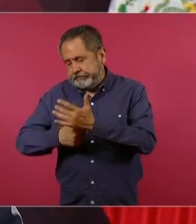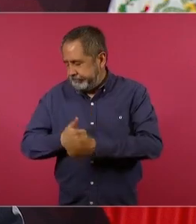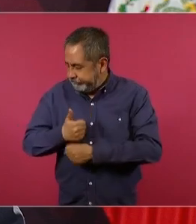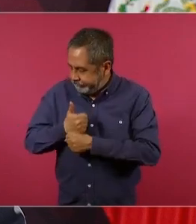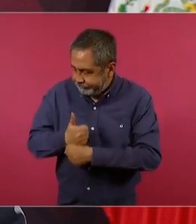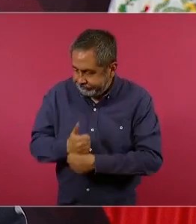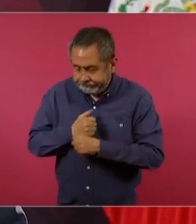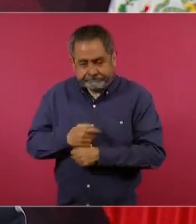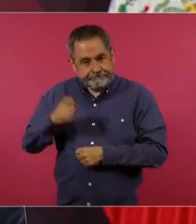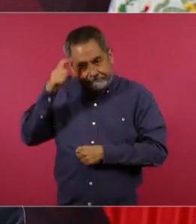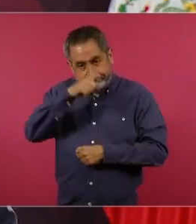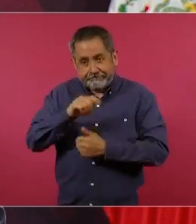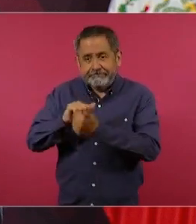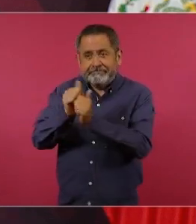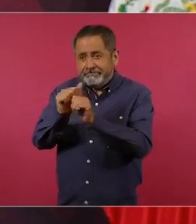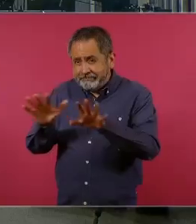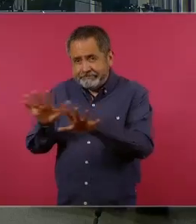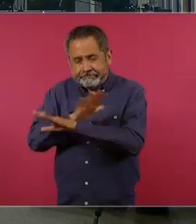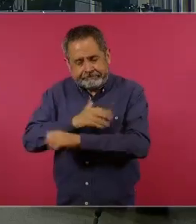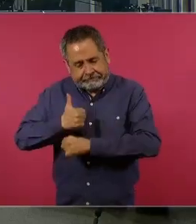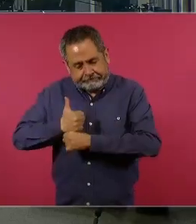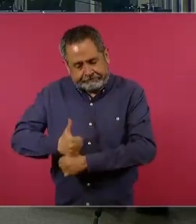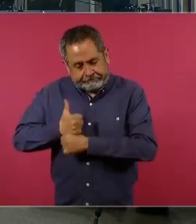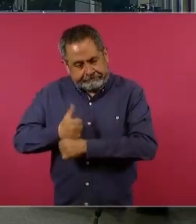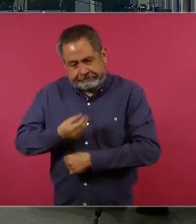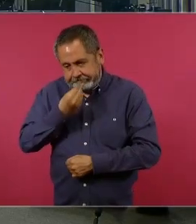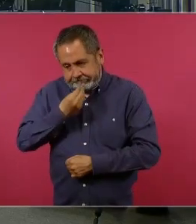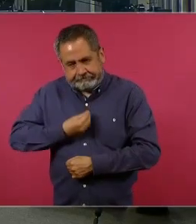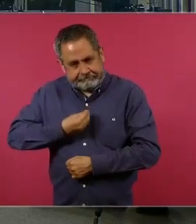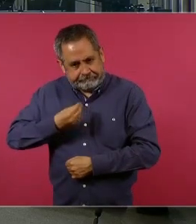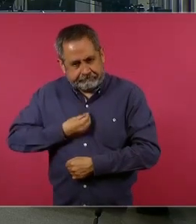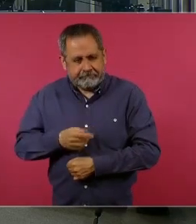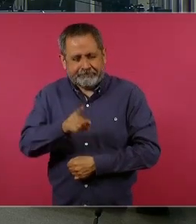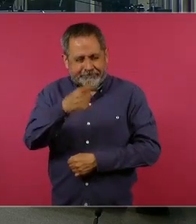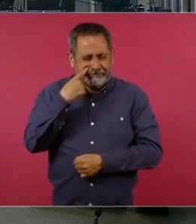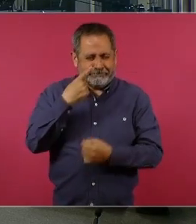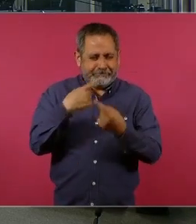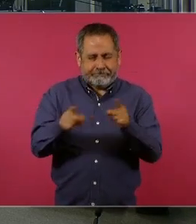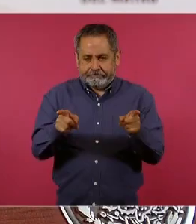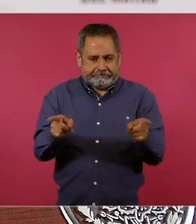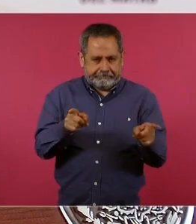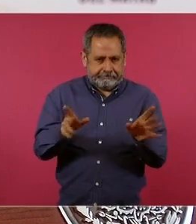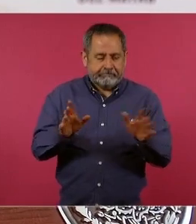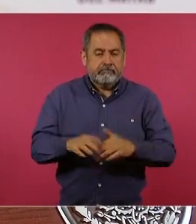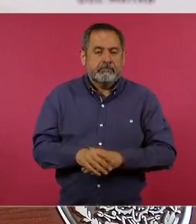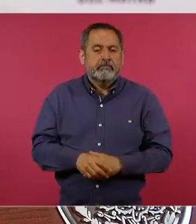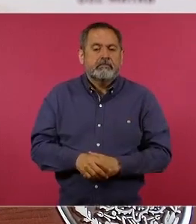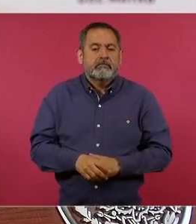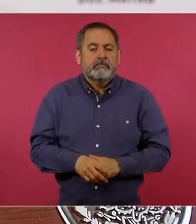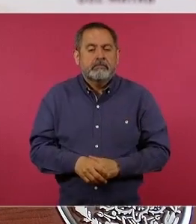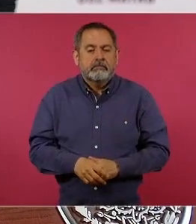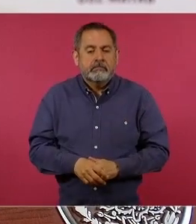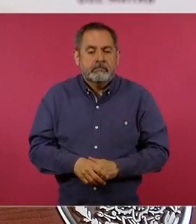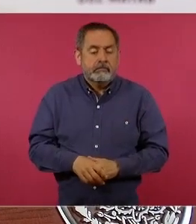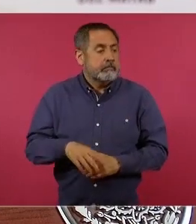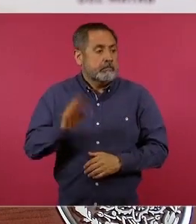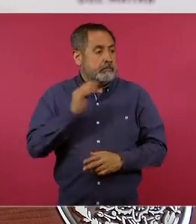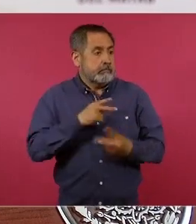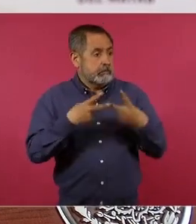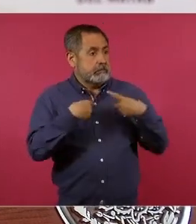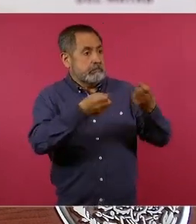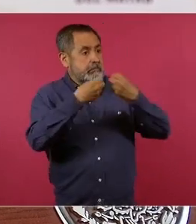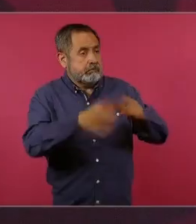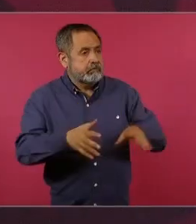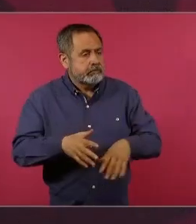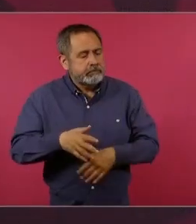transformación. Porque fíjense la disyuntiva. Si uno no hace algo,